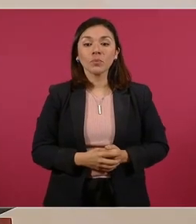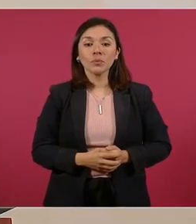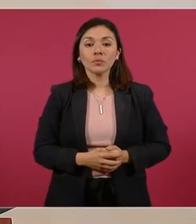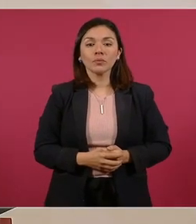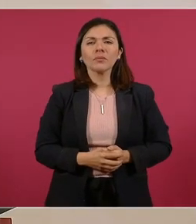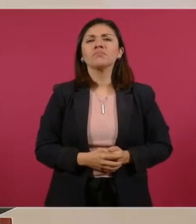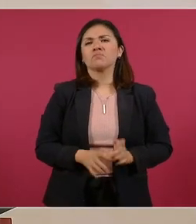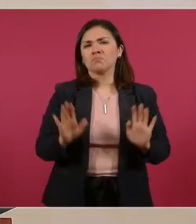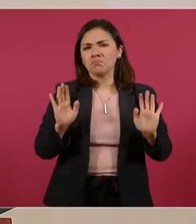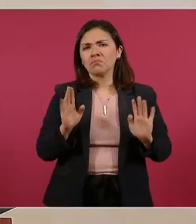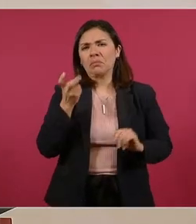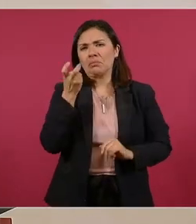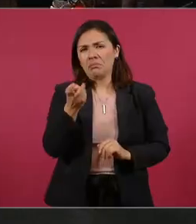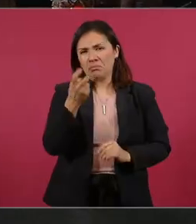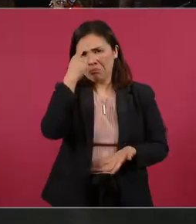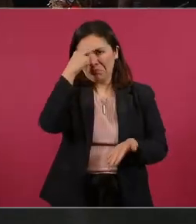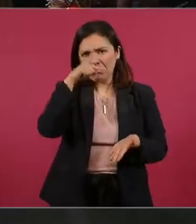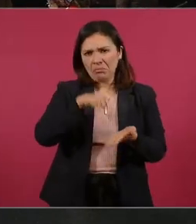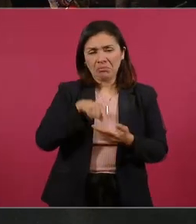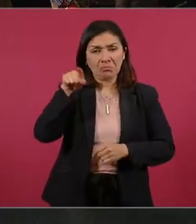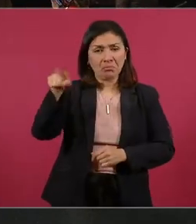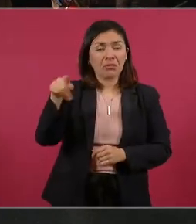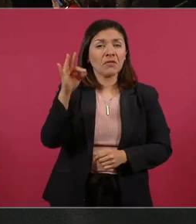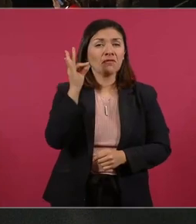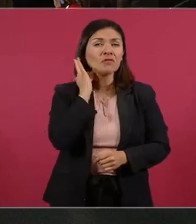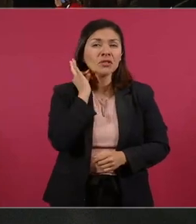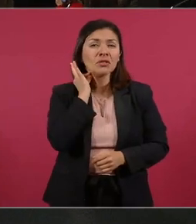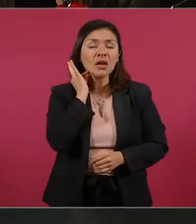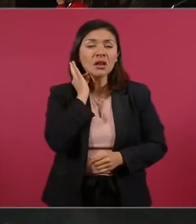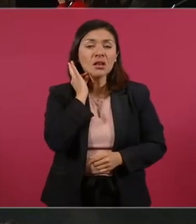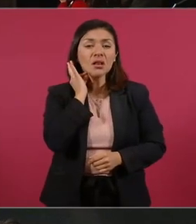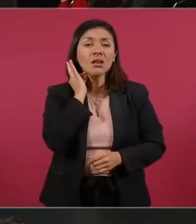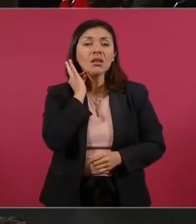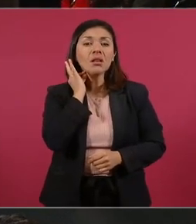Y creo que la fiscalía